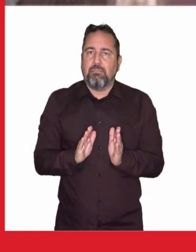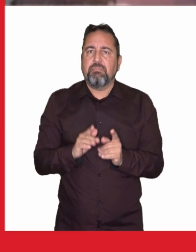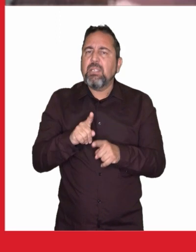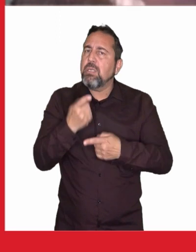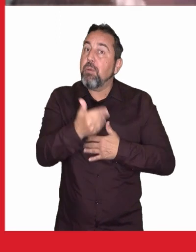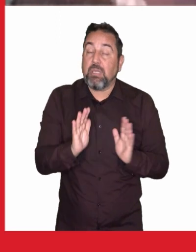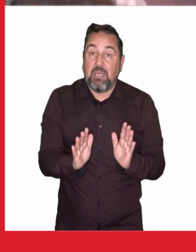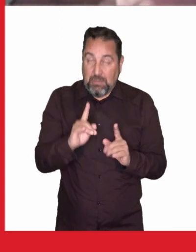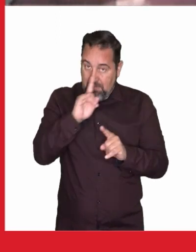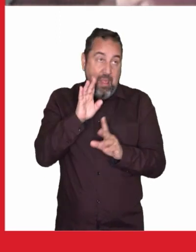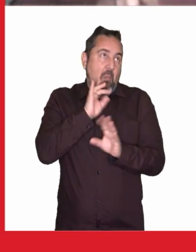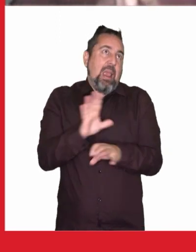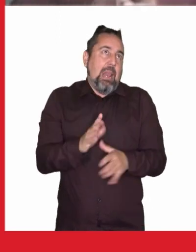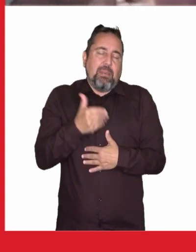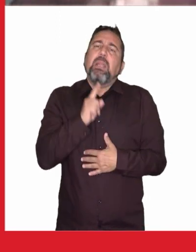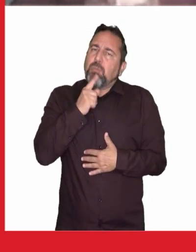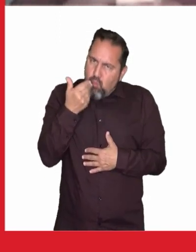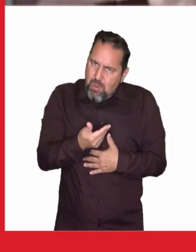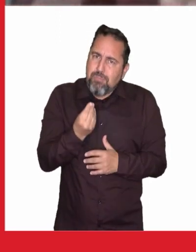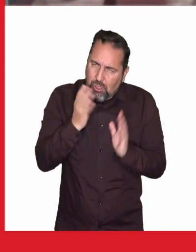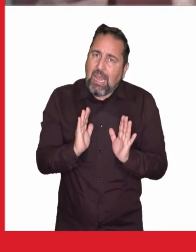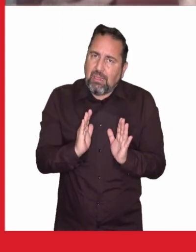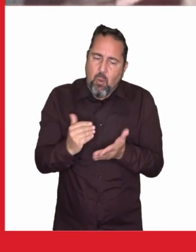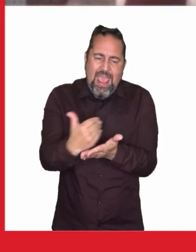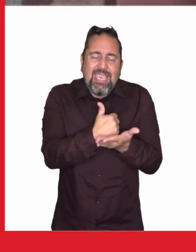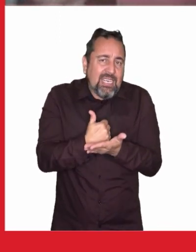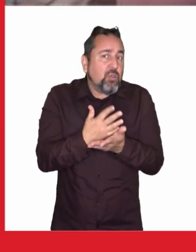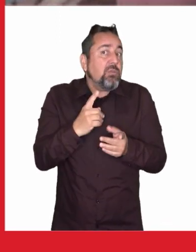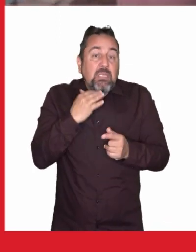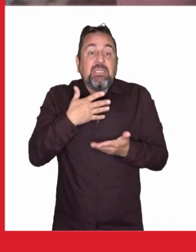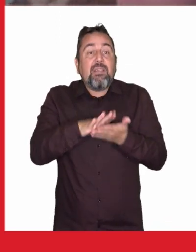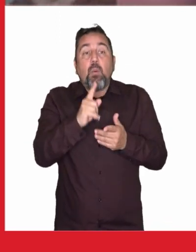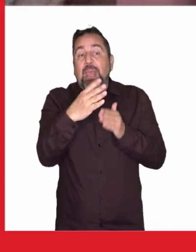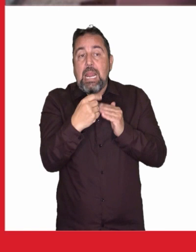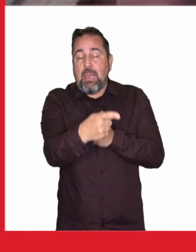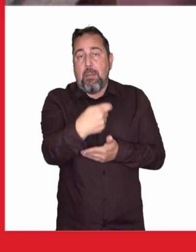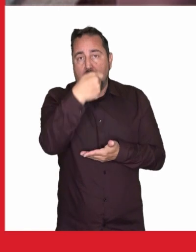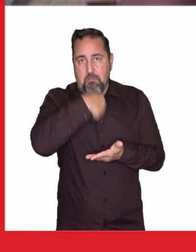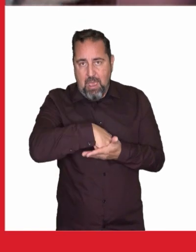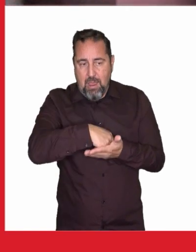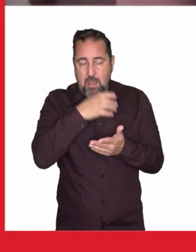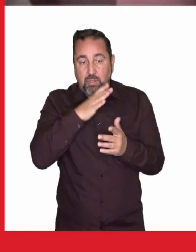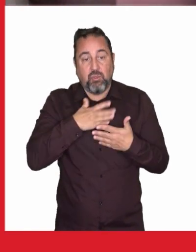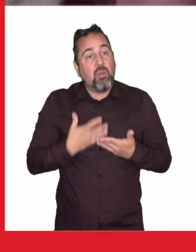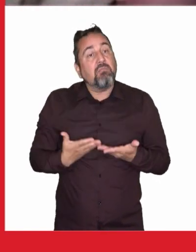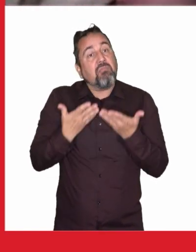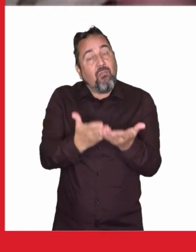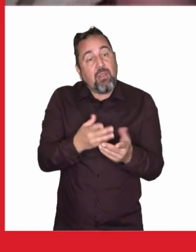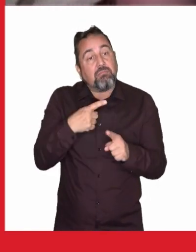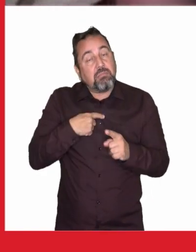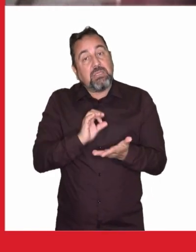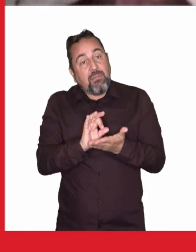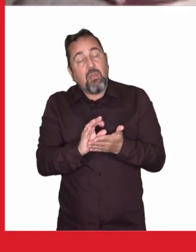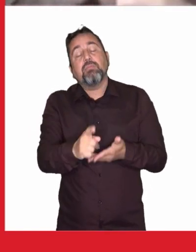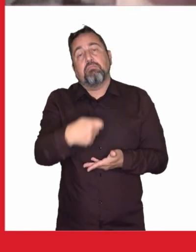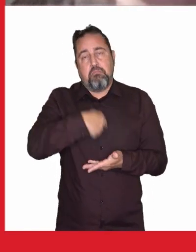nuestra propuesta de valor. Esto es clave. Es como muy de perogrullo, pero es súper importante. Un ingreso es algo que me va a pagar un